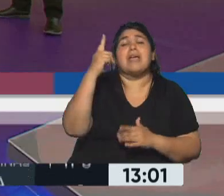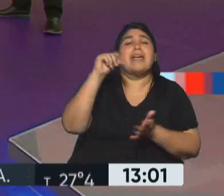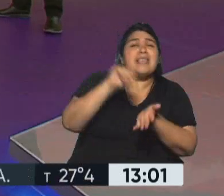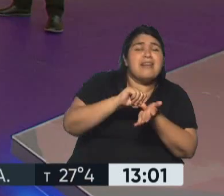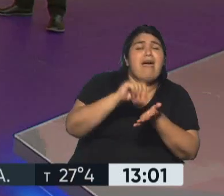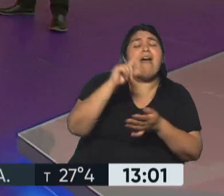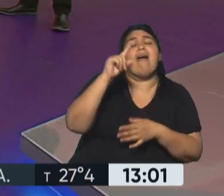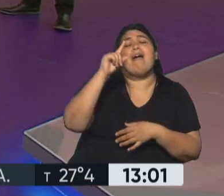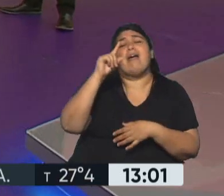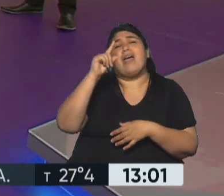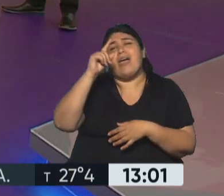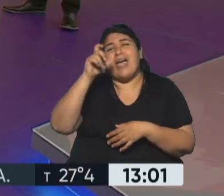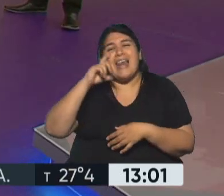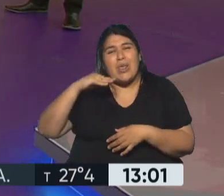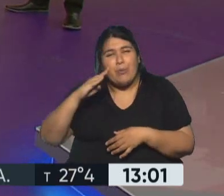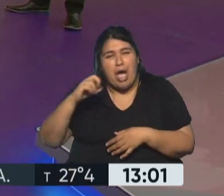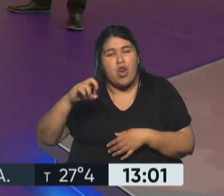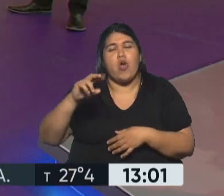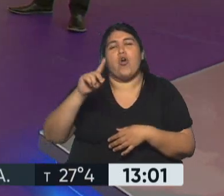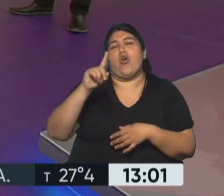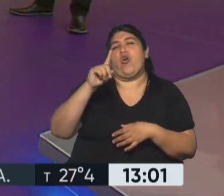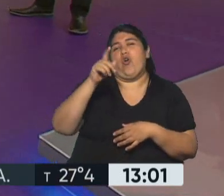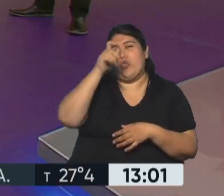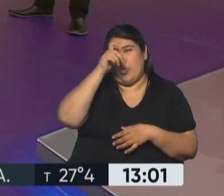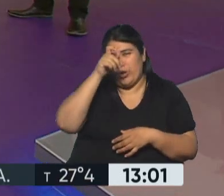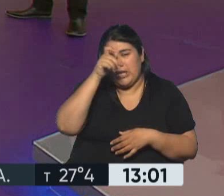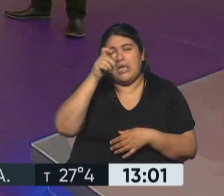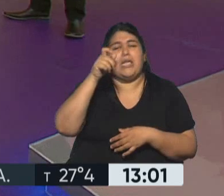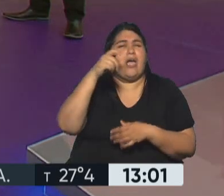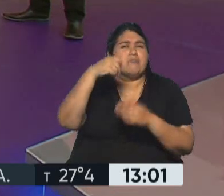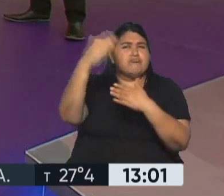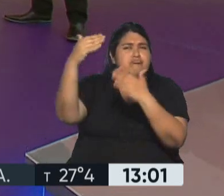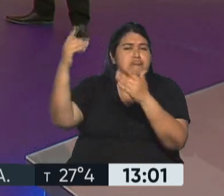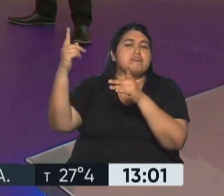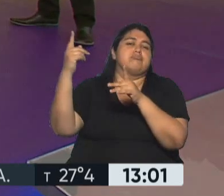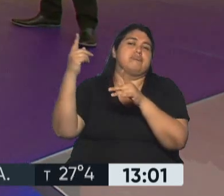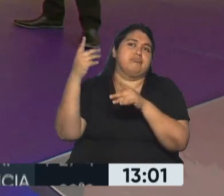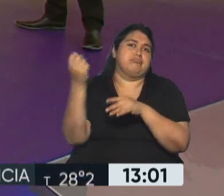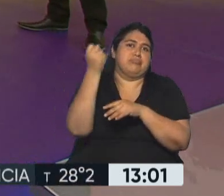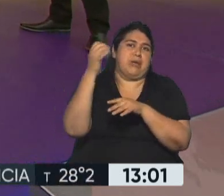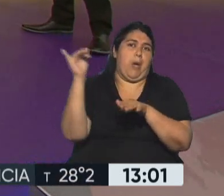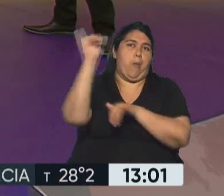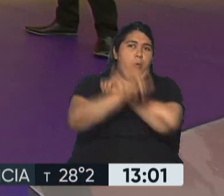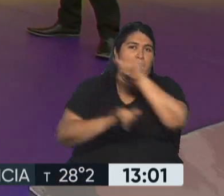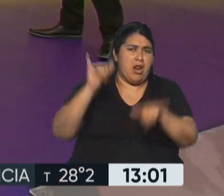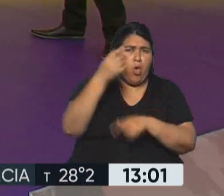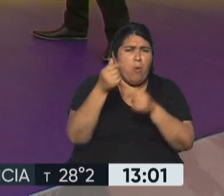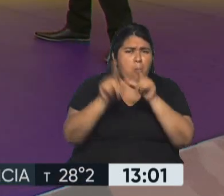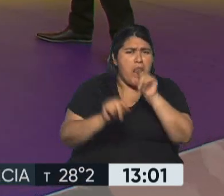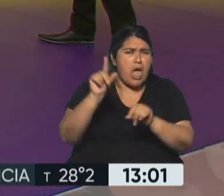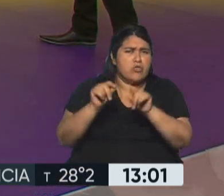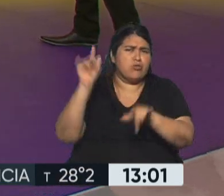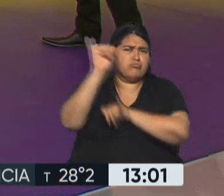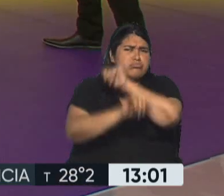Líbano, en Turquía, también hay casos de personas de Yemen, lograron a través de vuelos baratos que incrementaron